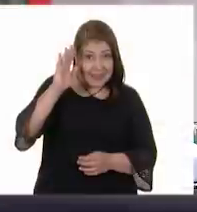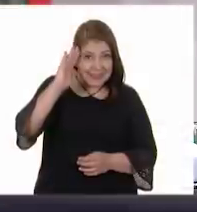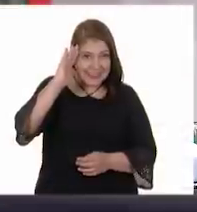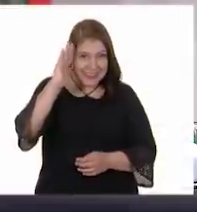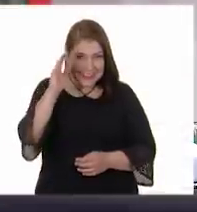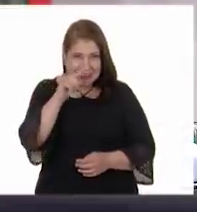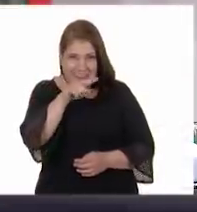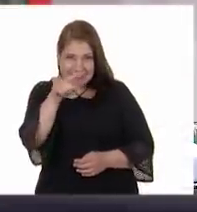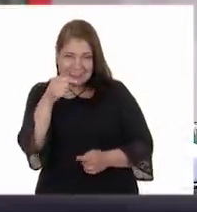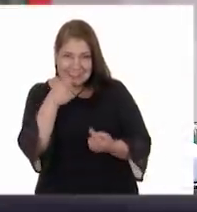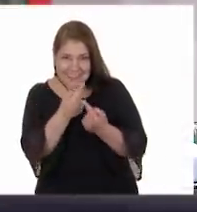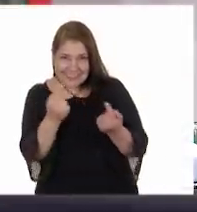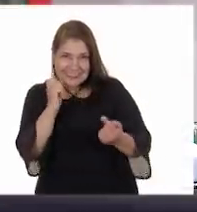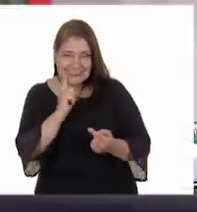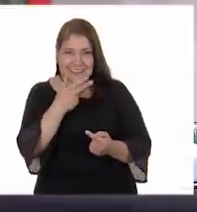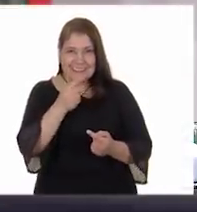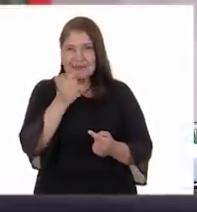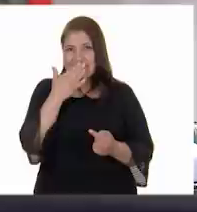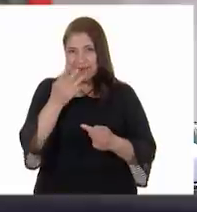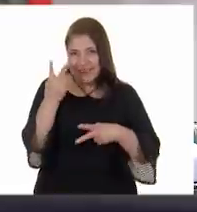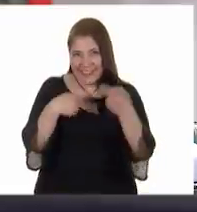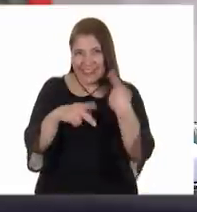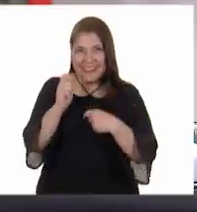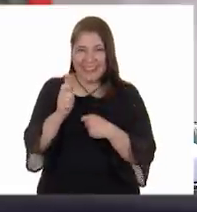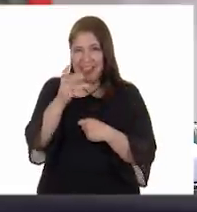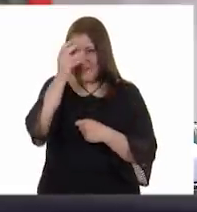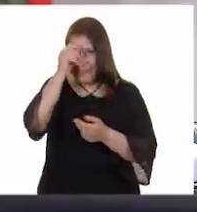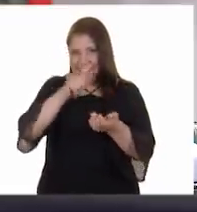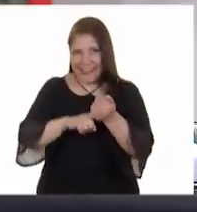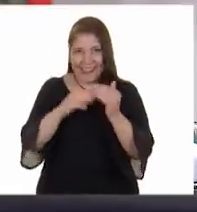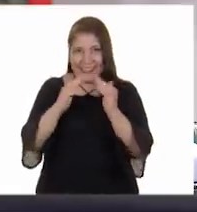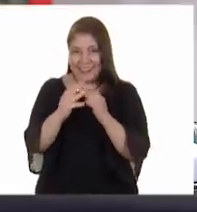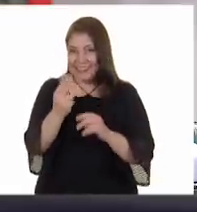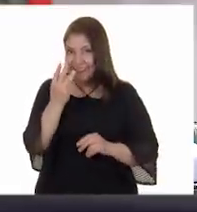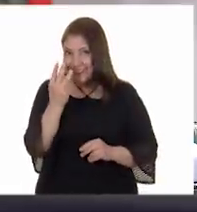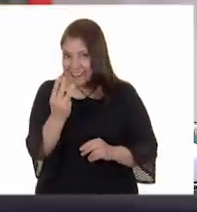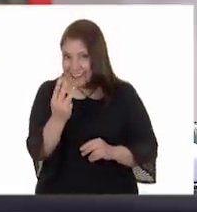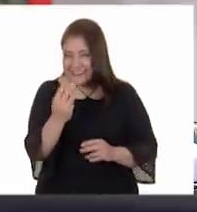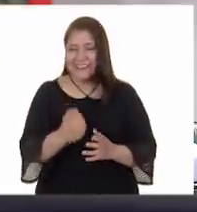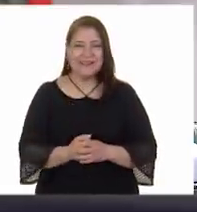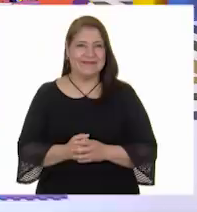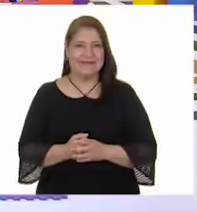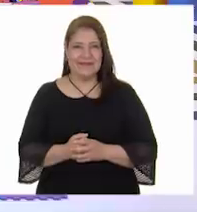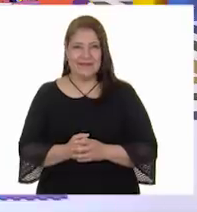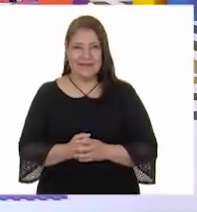Hola, niñas y niños, bienvenidas y bienvenidos a Aprende en Casa 3.